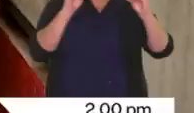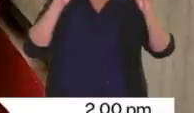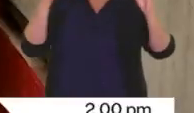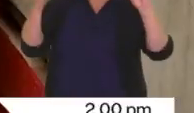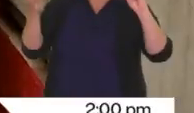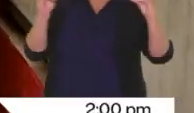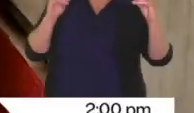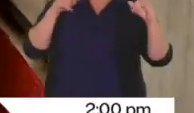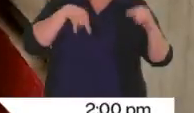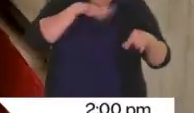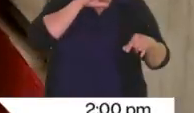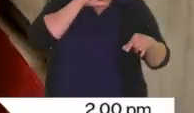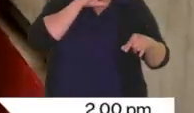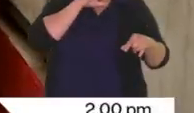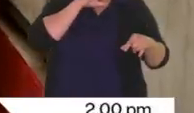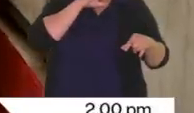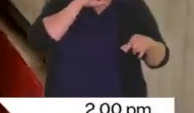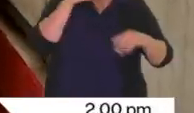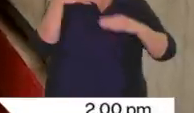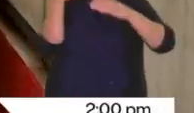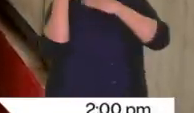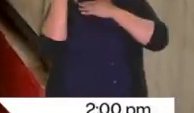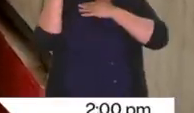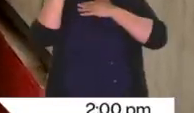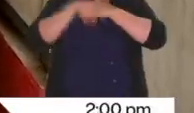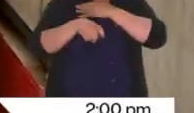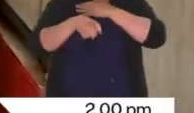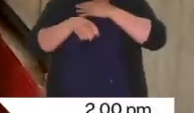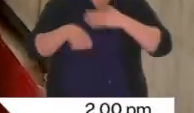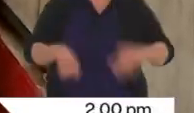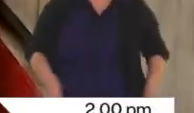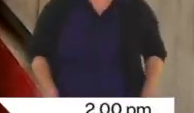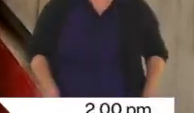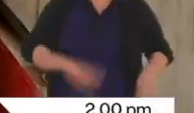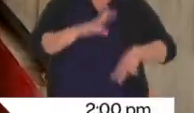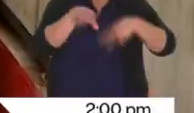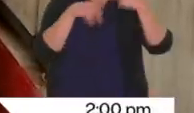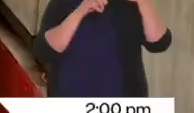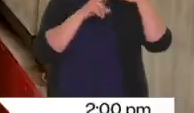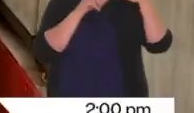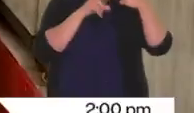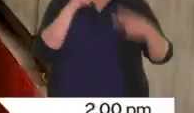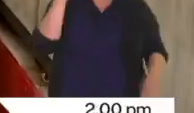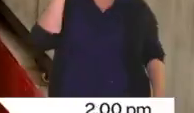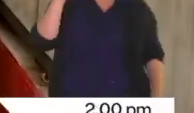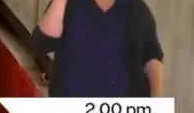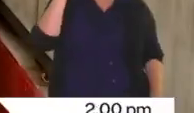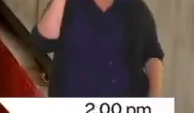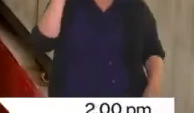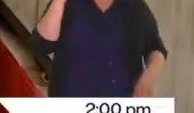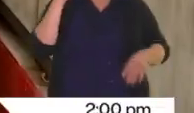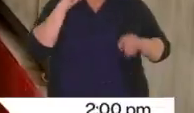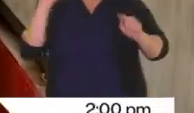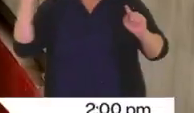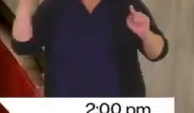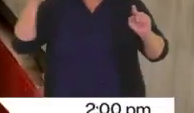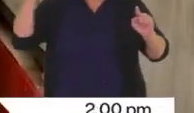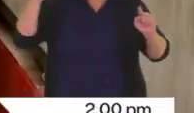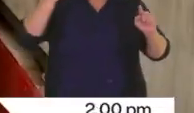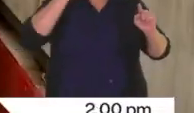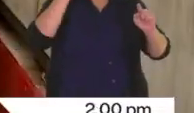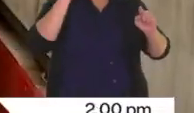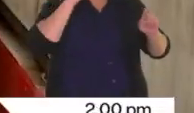tema muy importante tenencia responsable Bueno vamos con la segunda historia miren desde Cúcuta hasta Melgar fue trasladado un